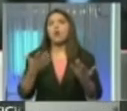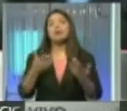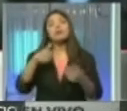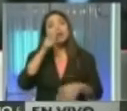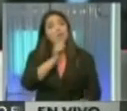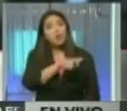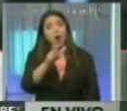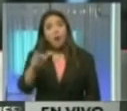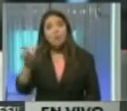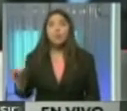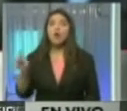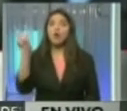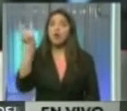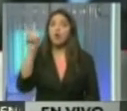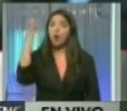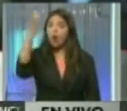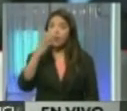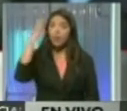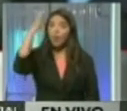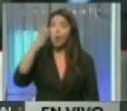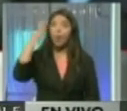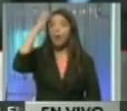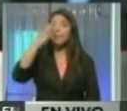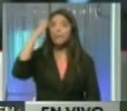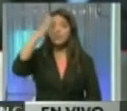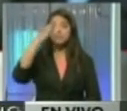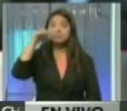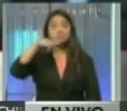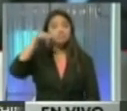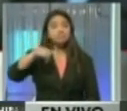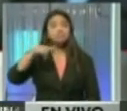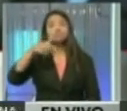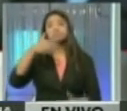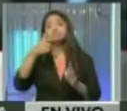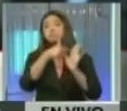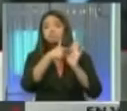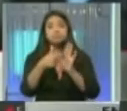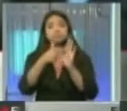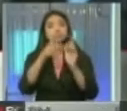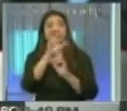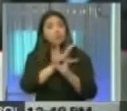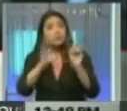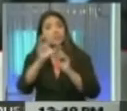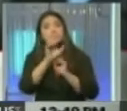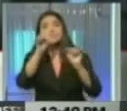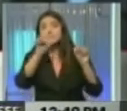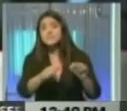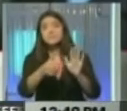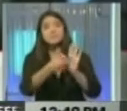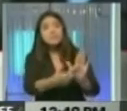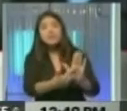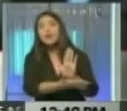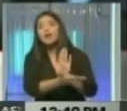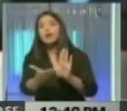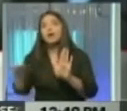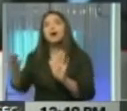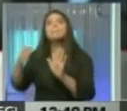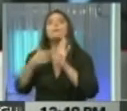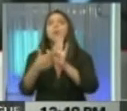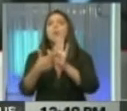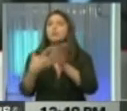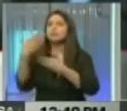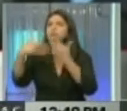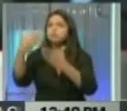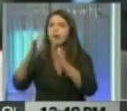pueblo italiano y el pueblo europeo, se reúne en torno a las manifestaciones que se traen en este momento para la Bienal, para mostrar los